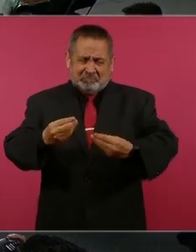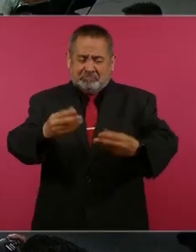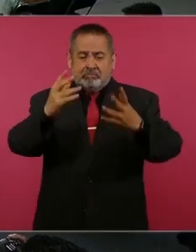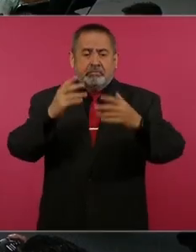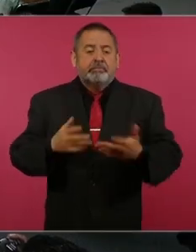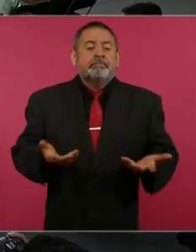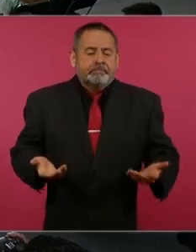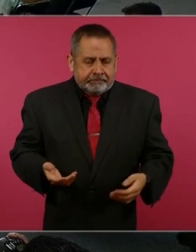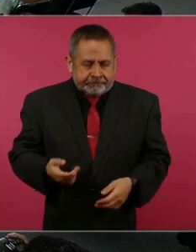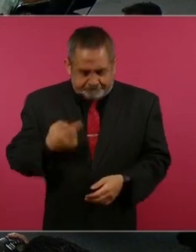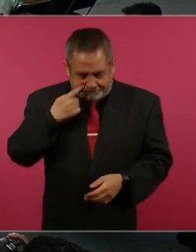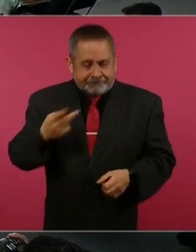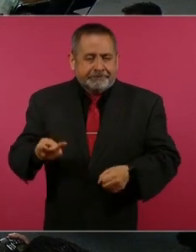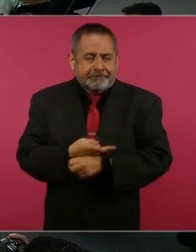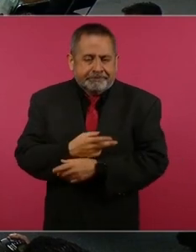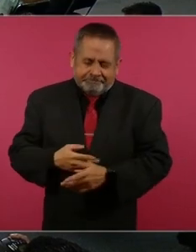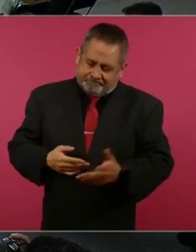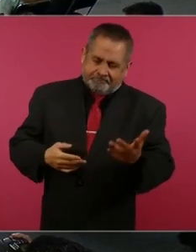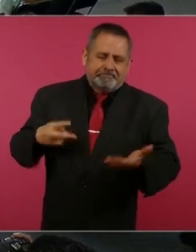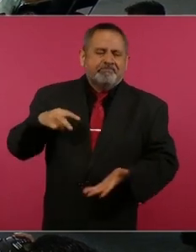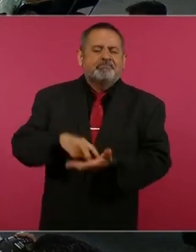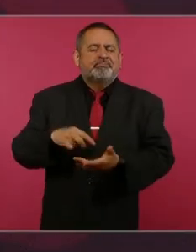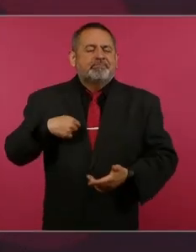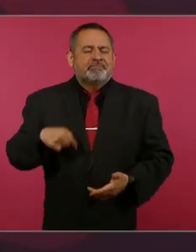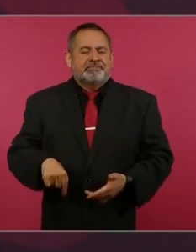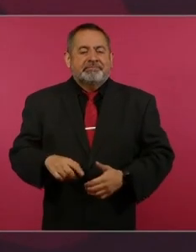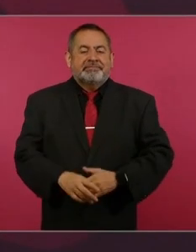Y miren el resultado.